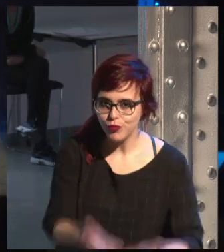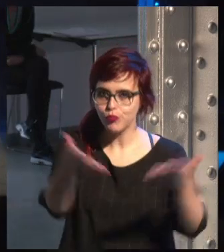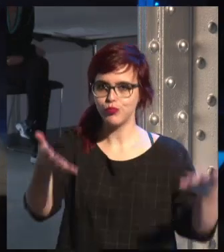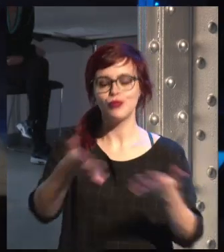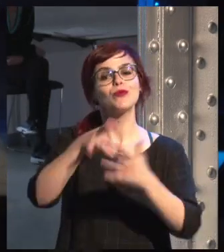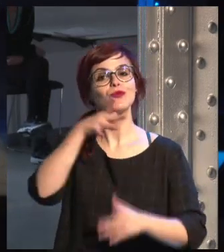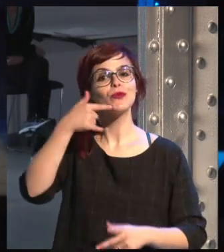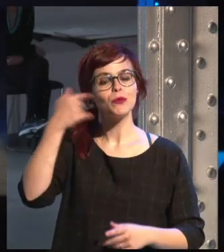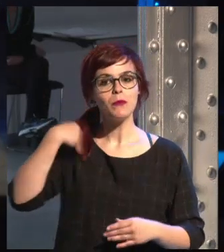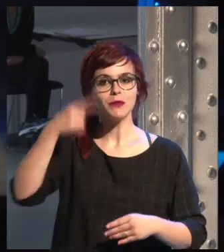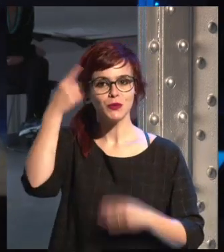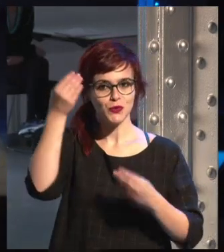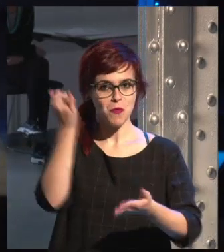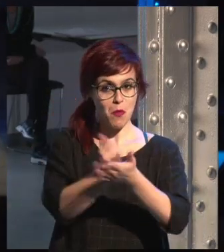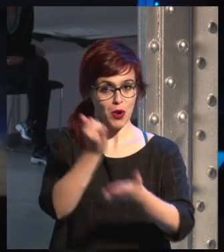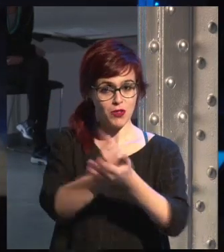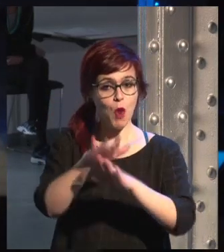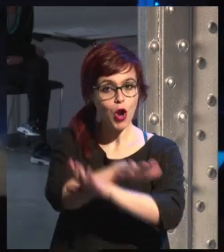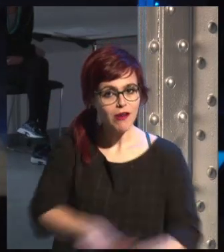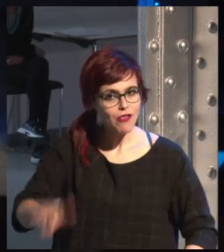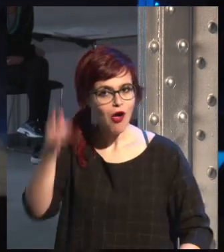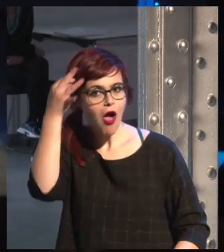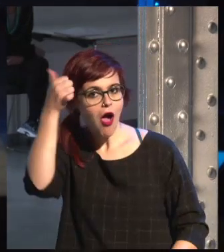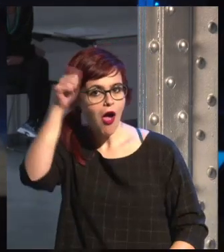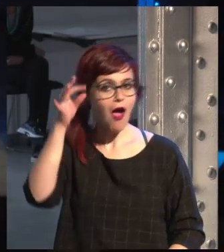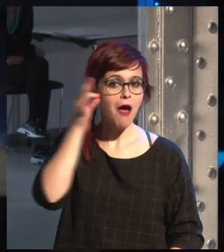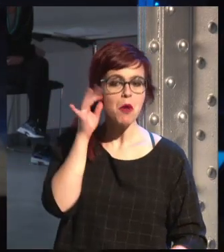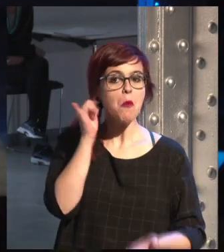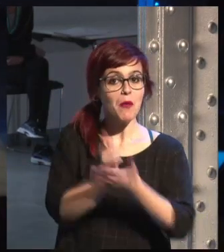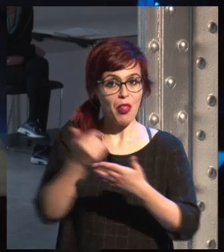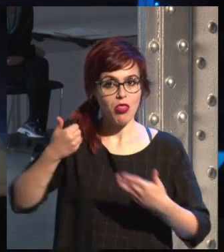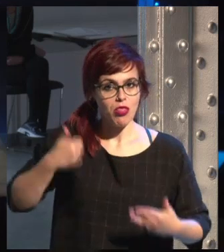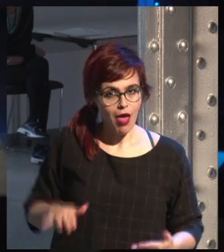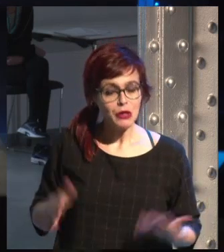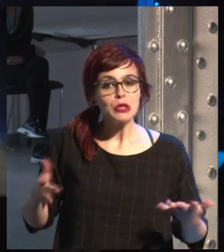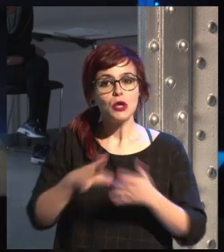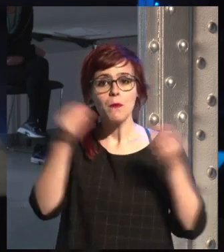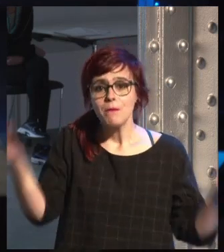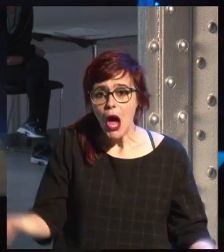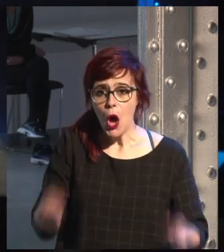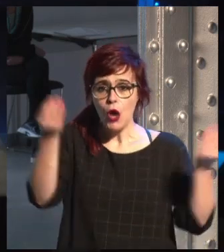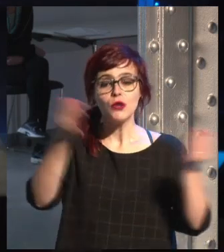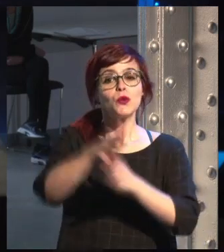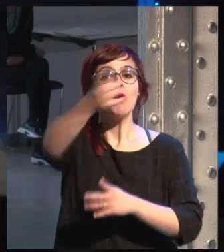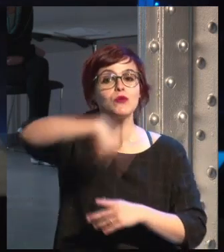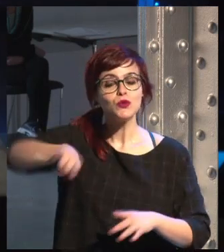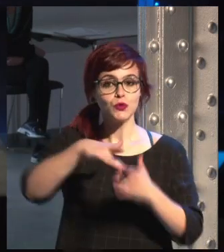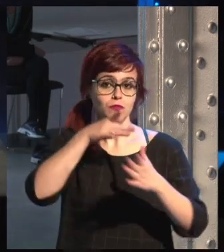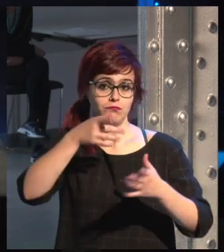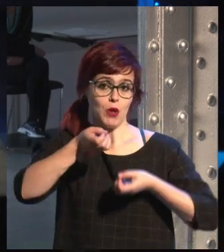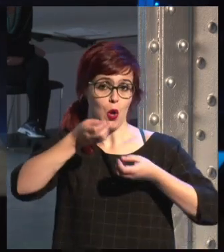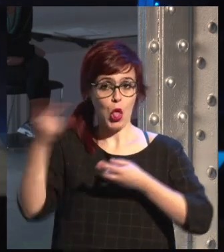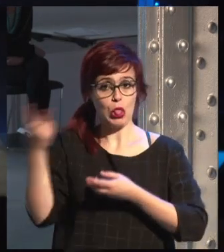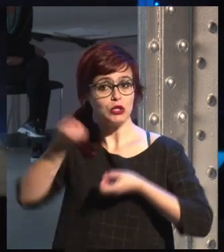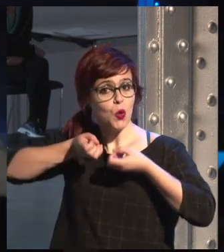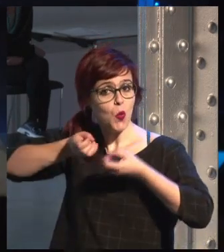importante es que lo han probado los niños y las niñas, ¿no? Así que, bueno, yo creo que lo mejor es que seáis vosotros quienes nos introduzcáis